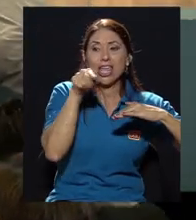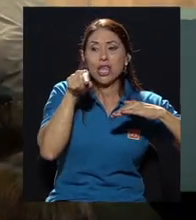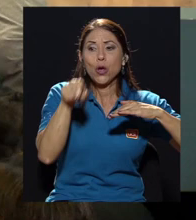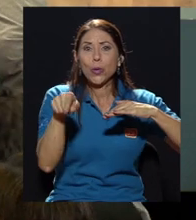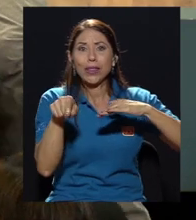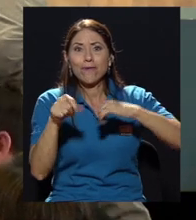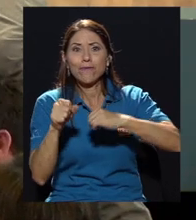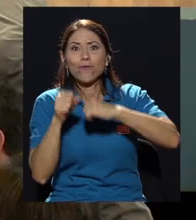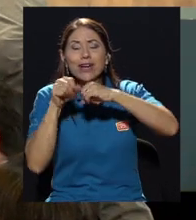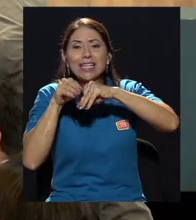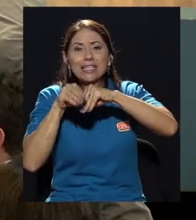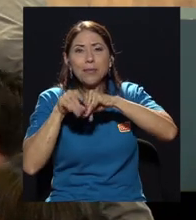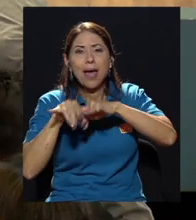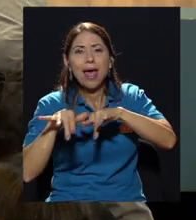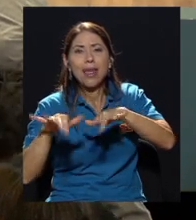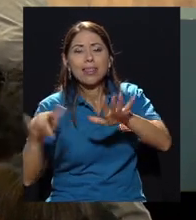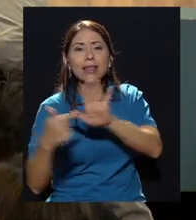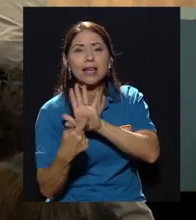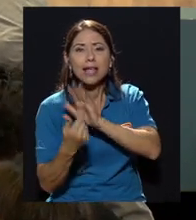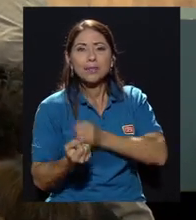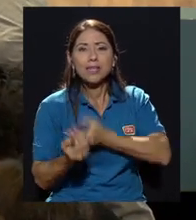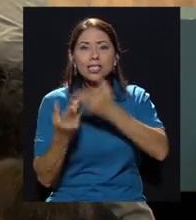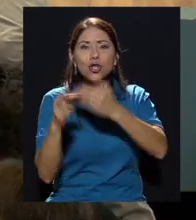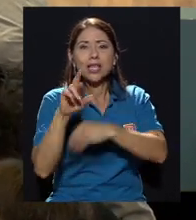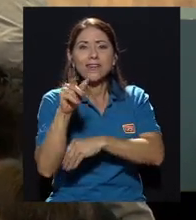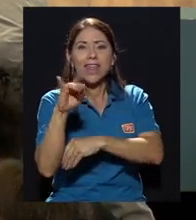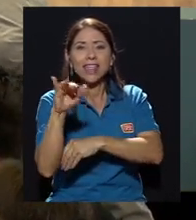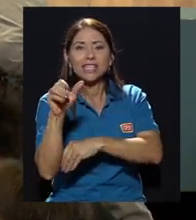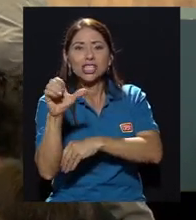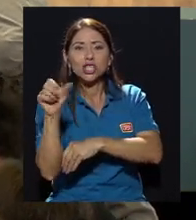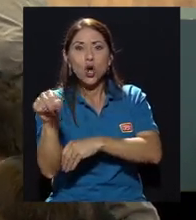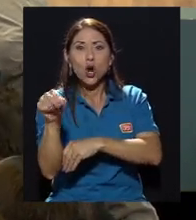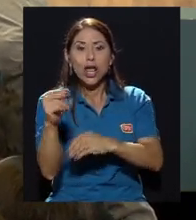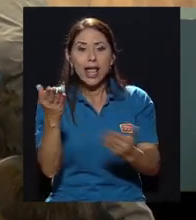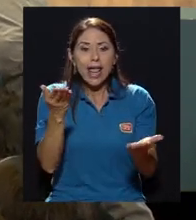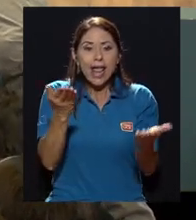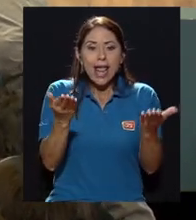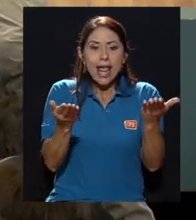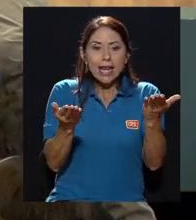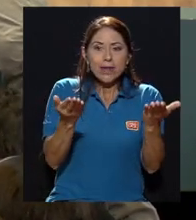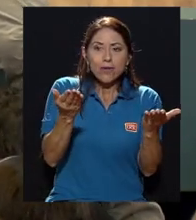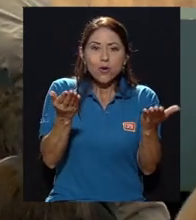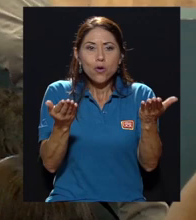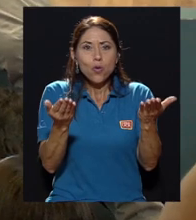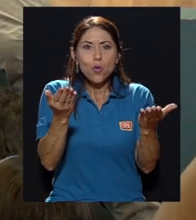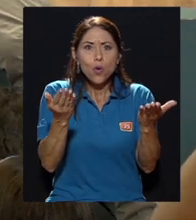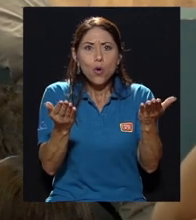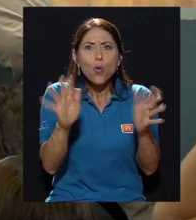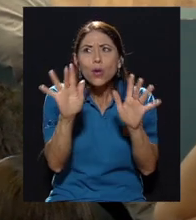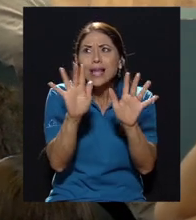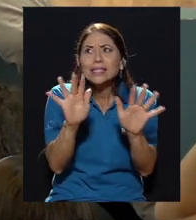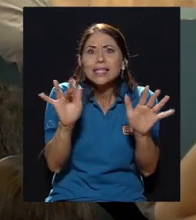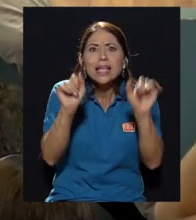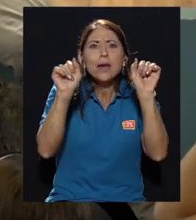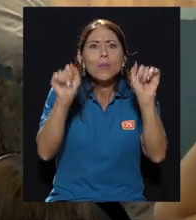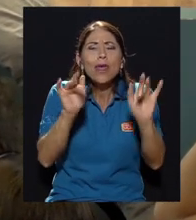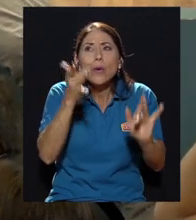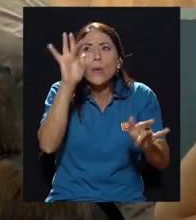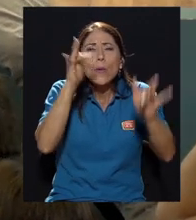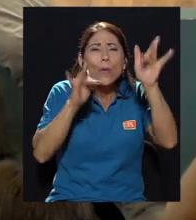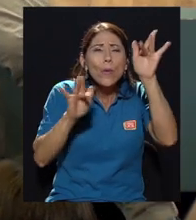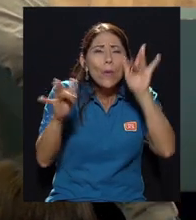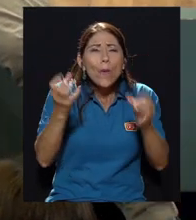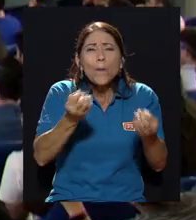expandir la presión de radiación. En este equilibrio estable, una estrella puede estar brillando durante miles de millones de